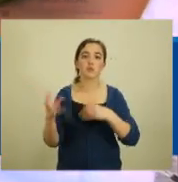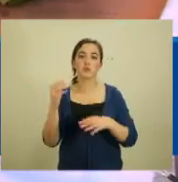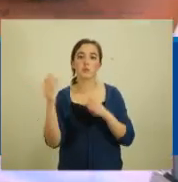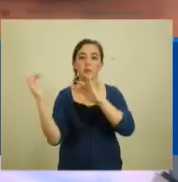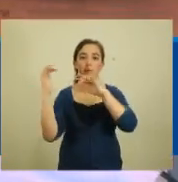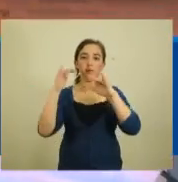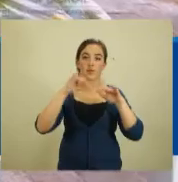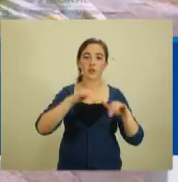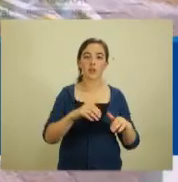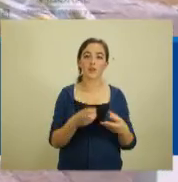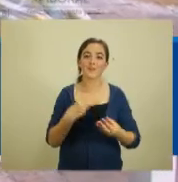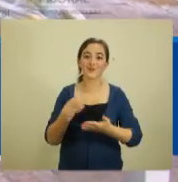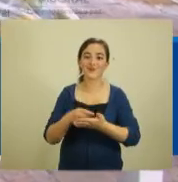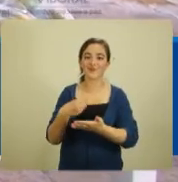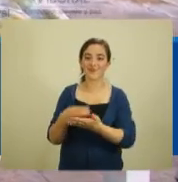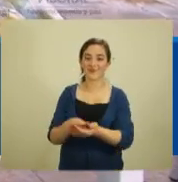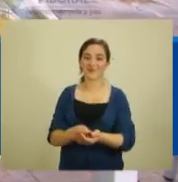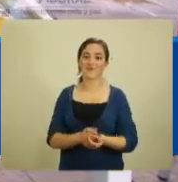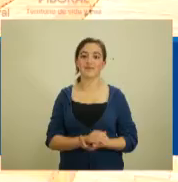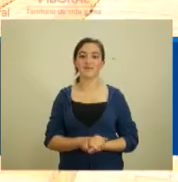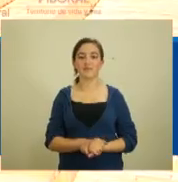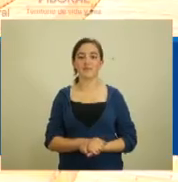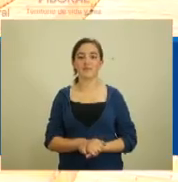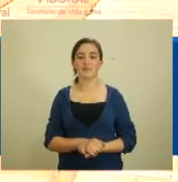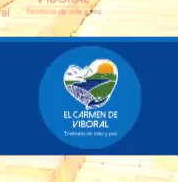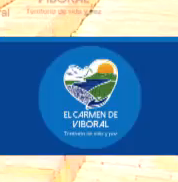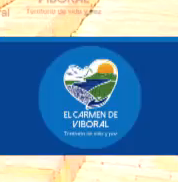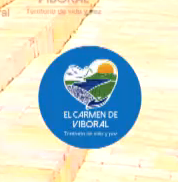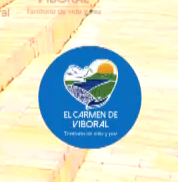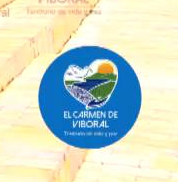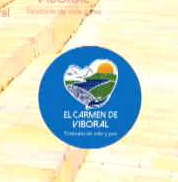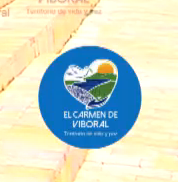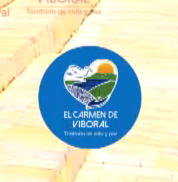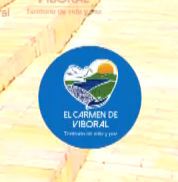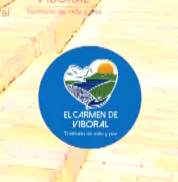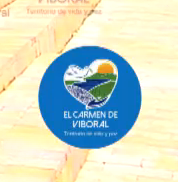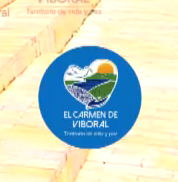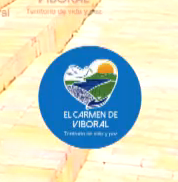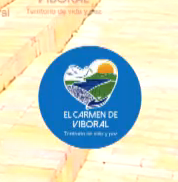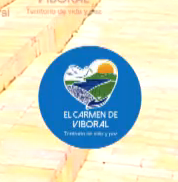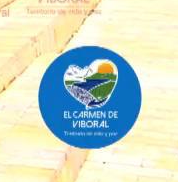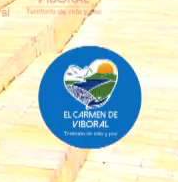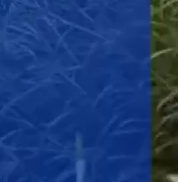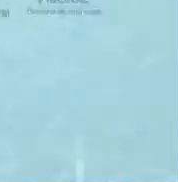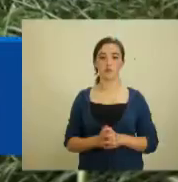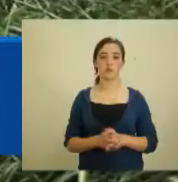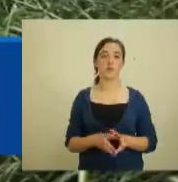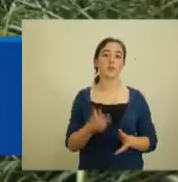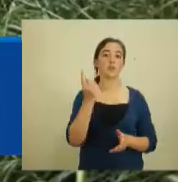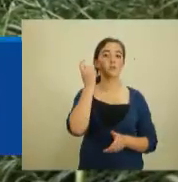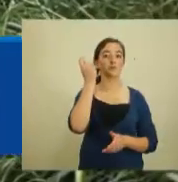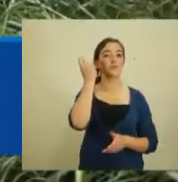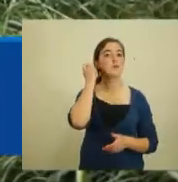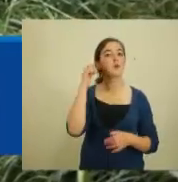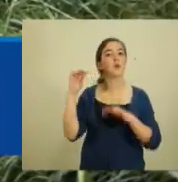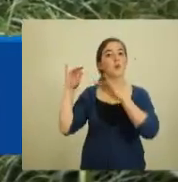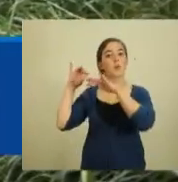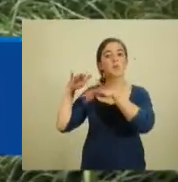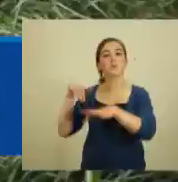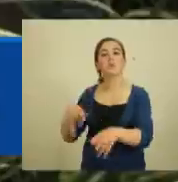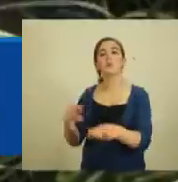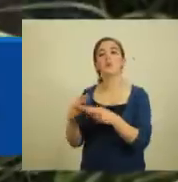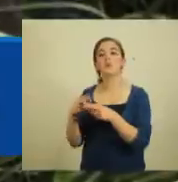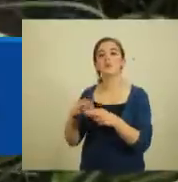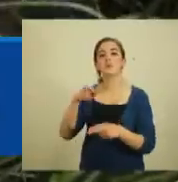que los productos frescos y naturales de diferentes veredas tengan un acceso directo a toda la comunidad. Se realizó en días pasados